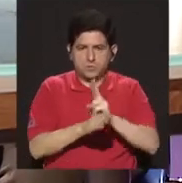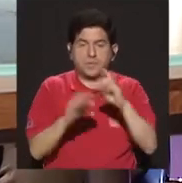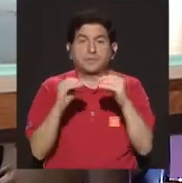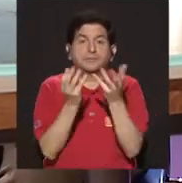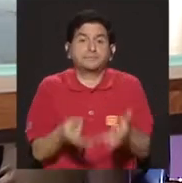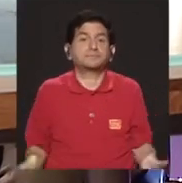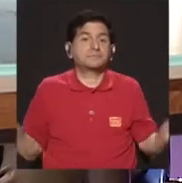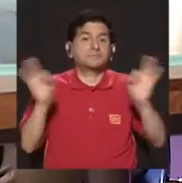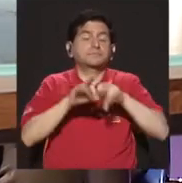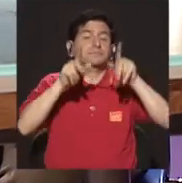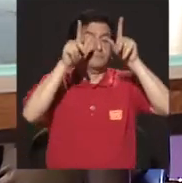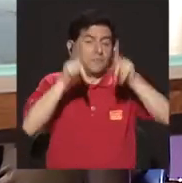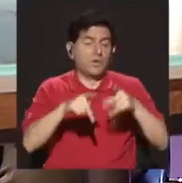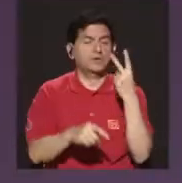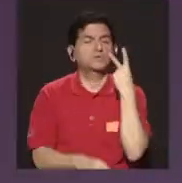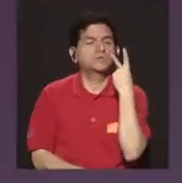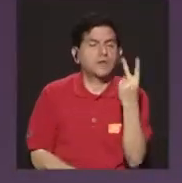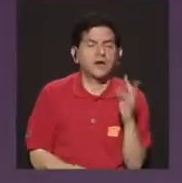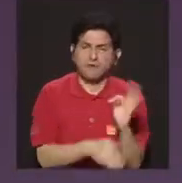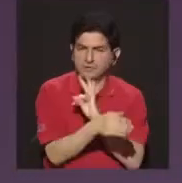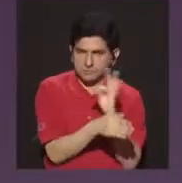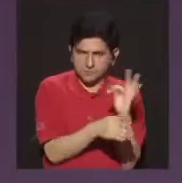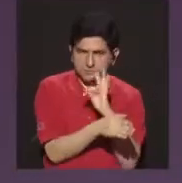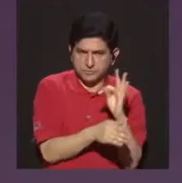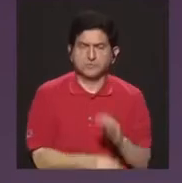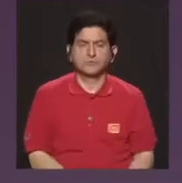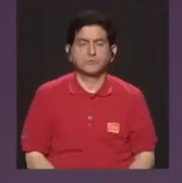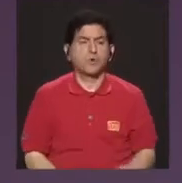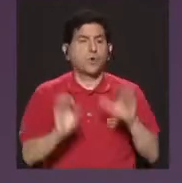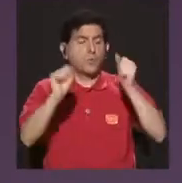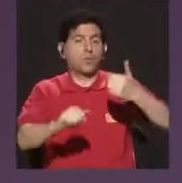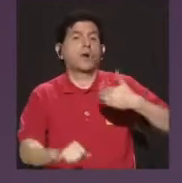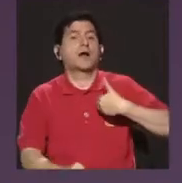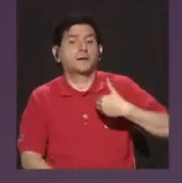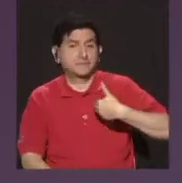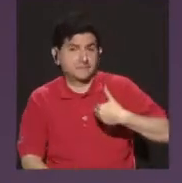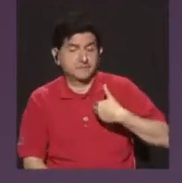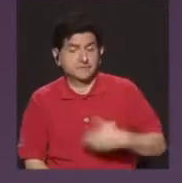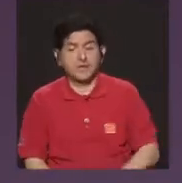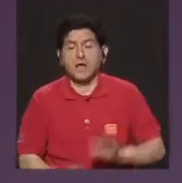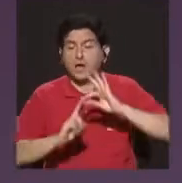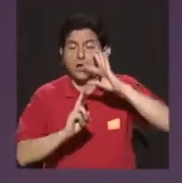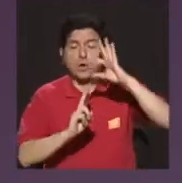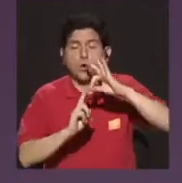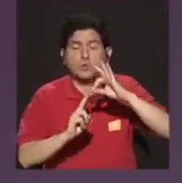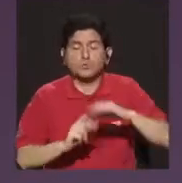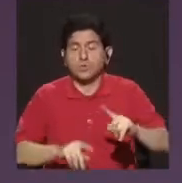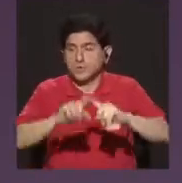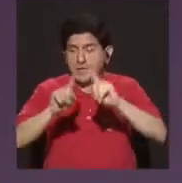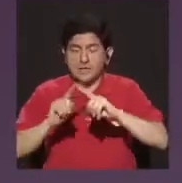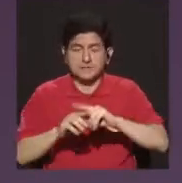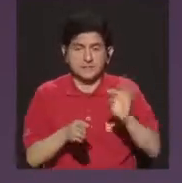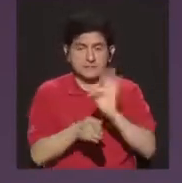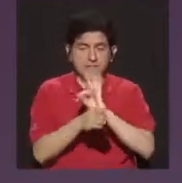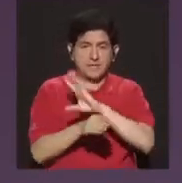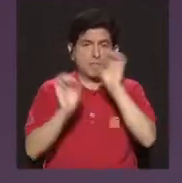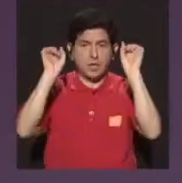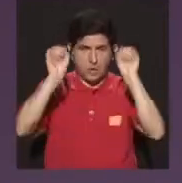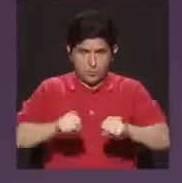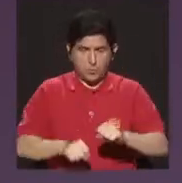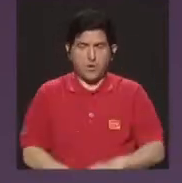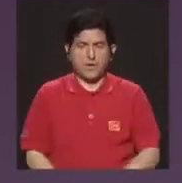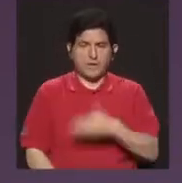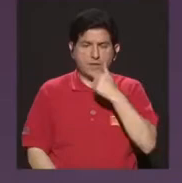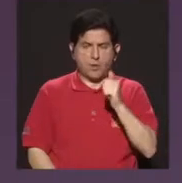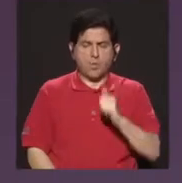importante para la persona que está viendo la televisión es que va a tener más opciones de televisión y que las va a poder recibir en una señal